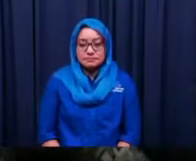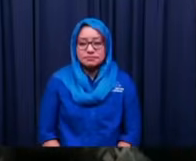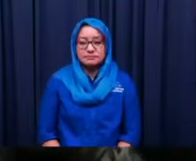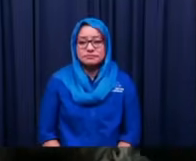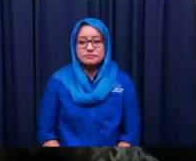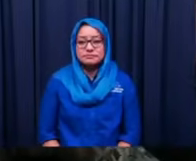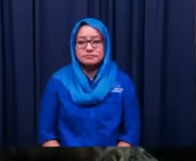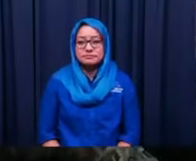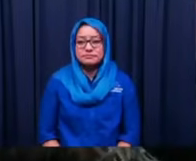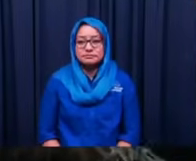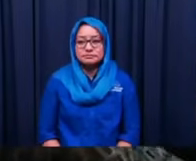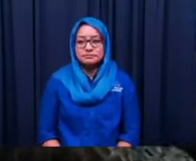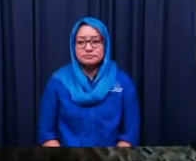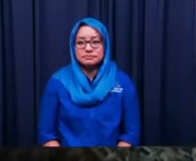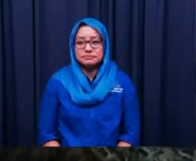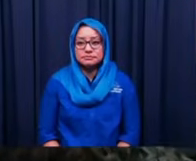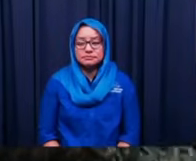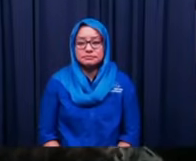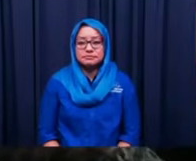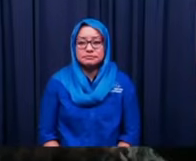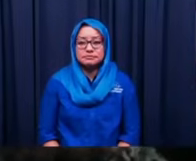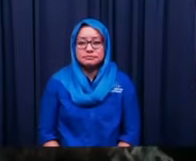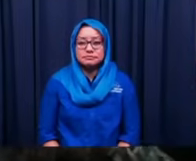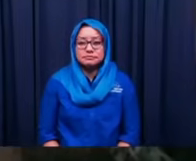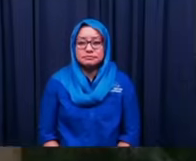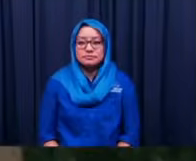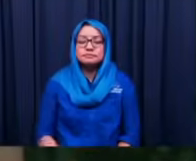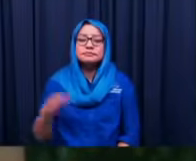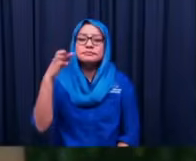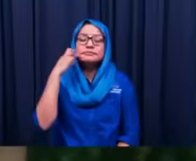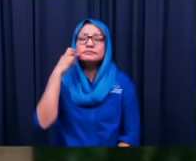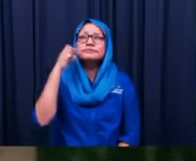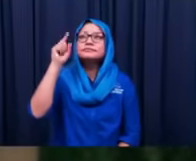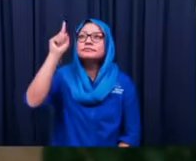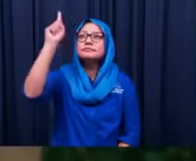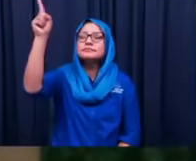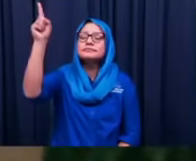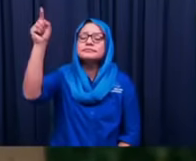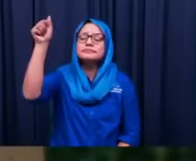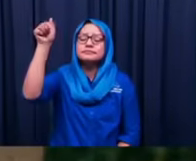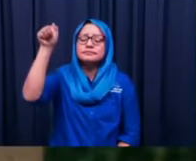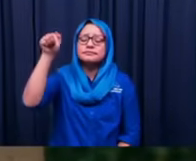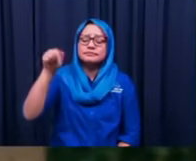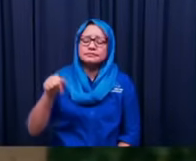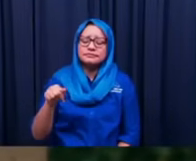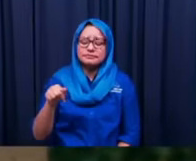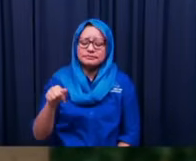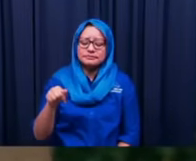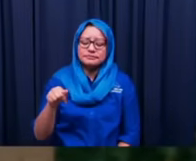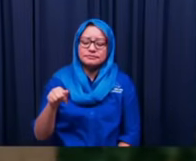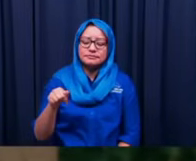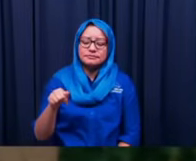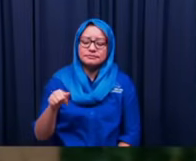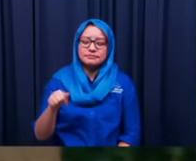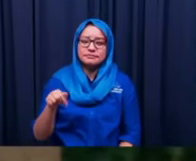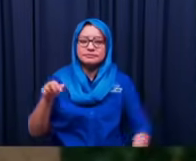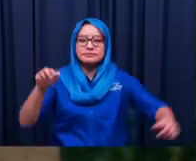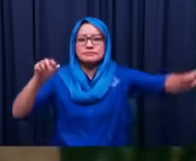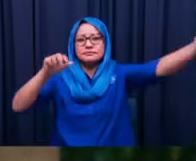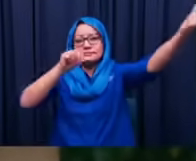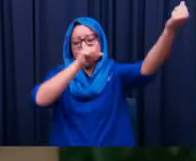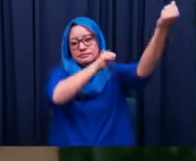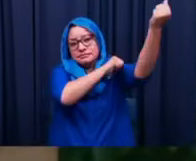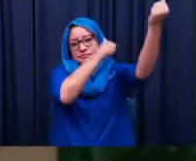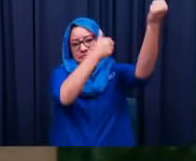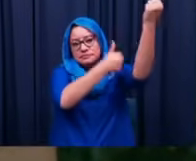invitaciones pertinentes, pues se acerca. Padre, yo vengo con la autoridad que tú